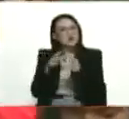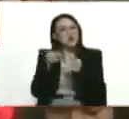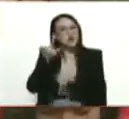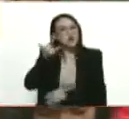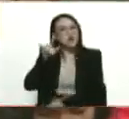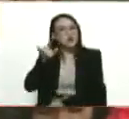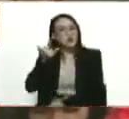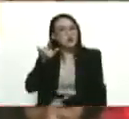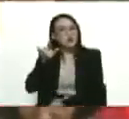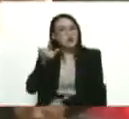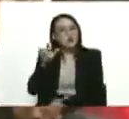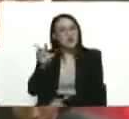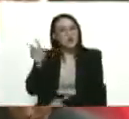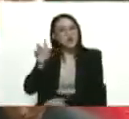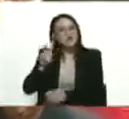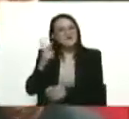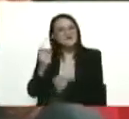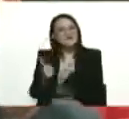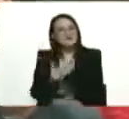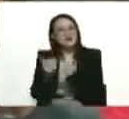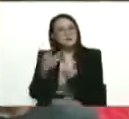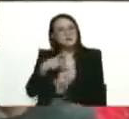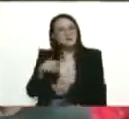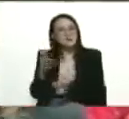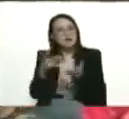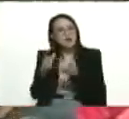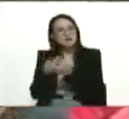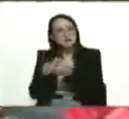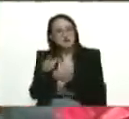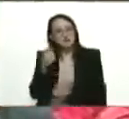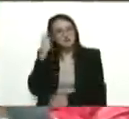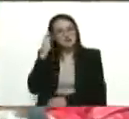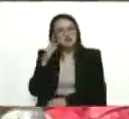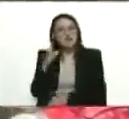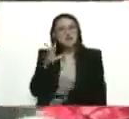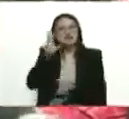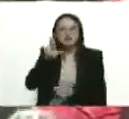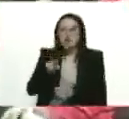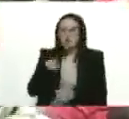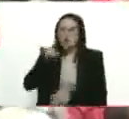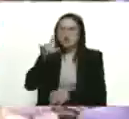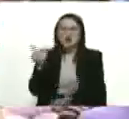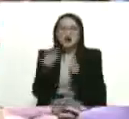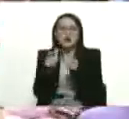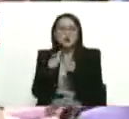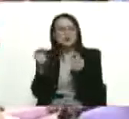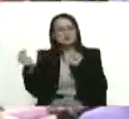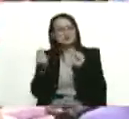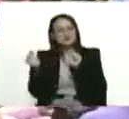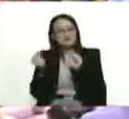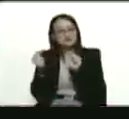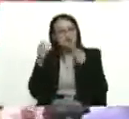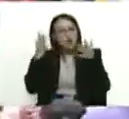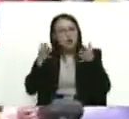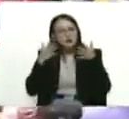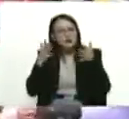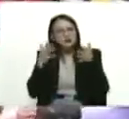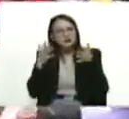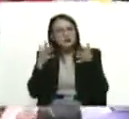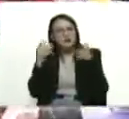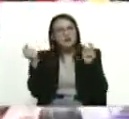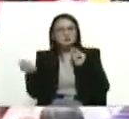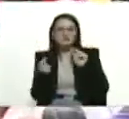que es vicepresidente de organización. Todos los lunes nos reunimos y discutimos. Y las orientaciones se